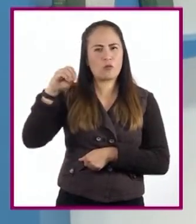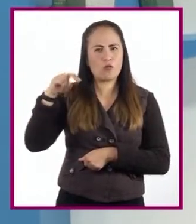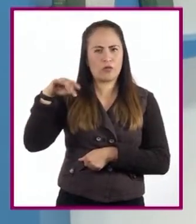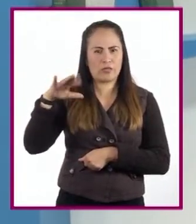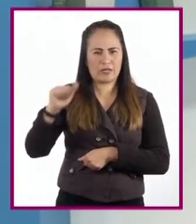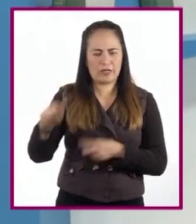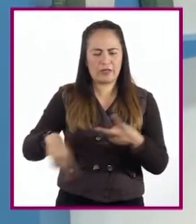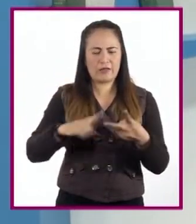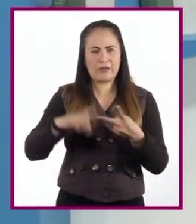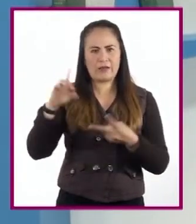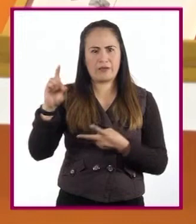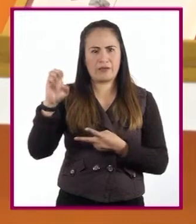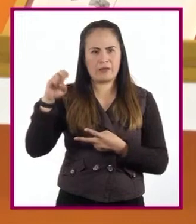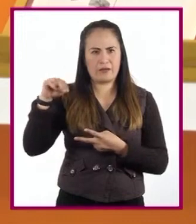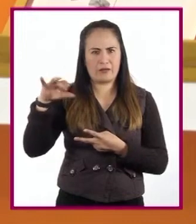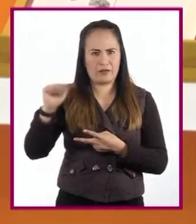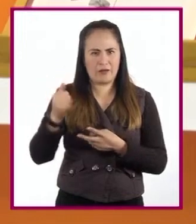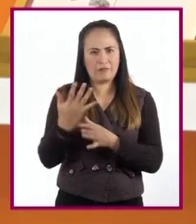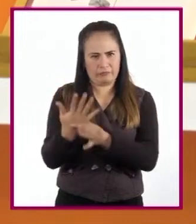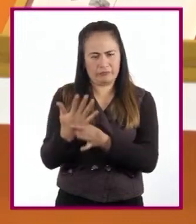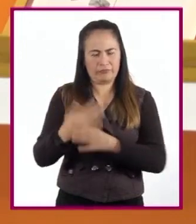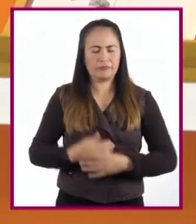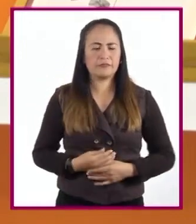Denia Sandoval González.